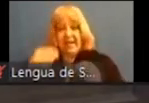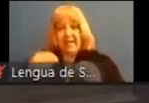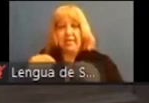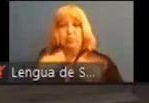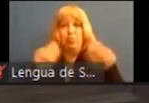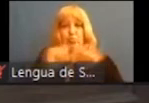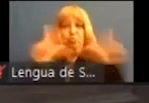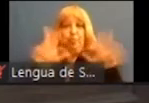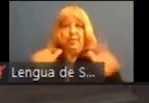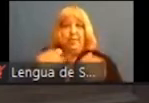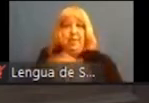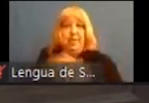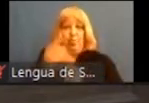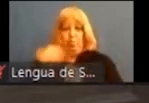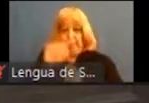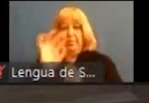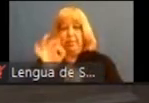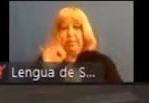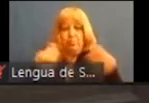¿eh? Creo que hasta usted lo sorprendieron.